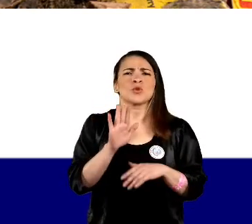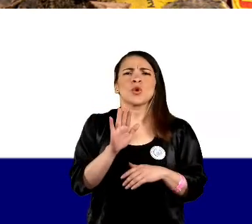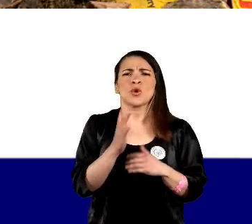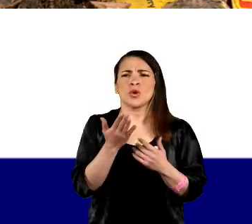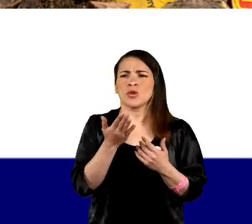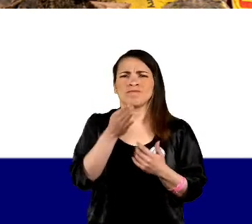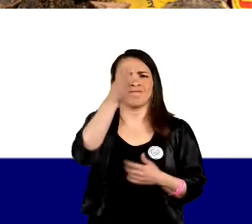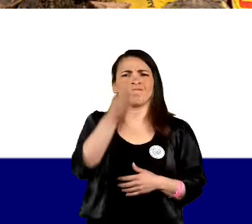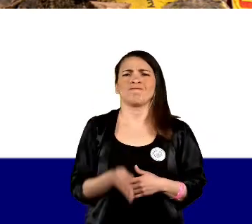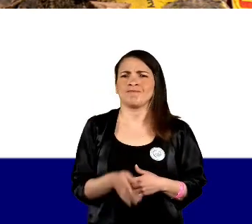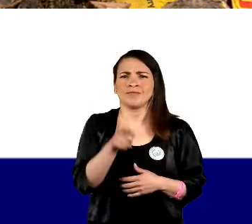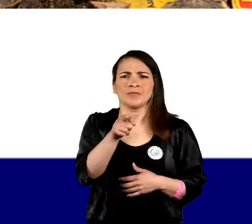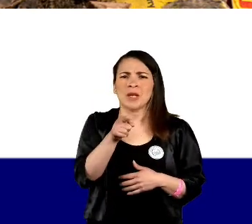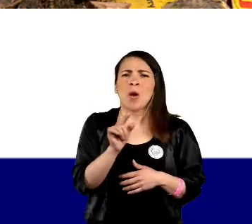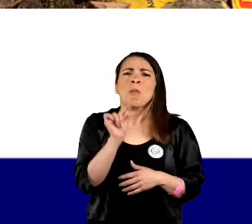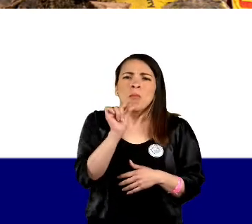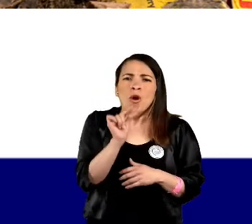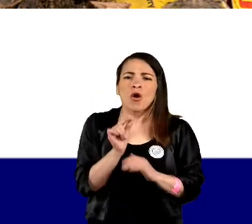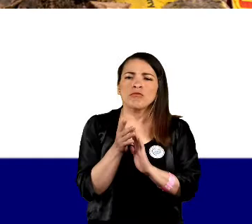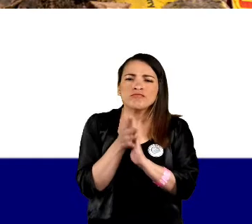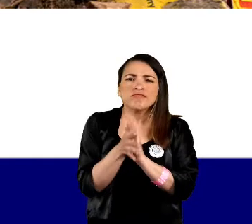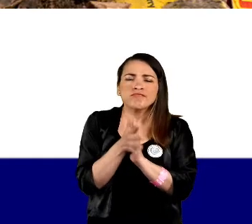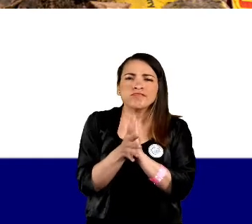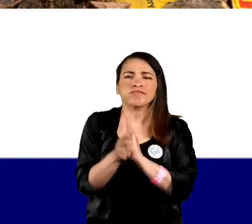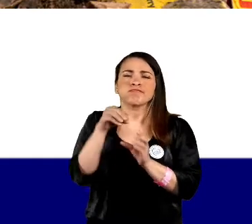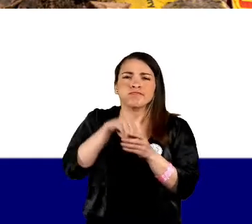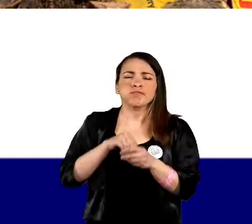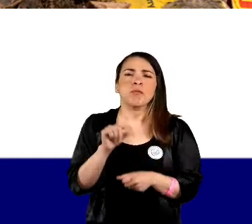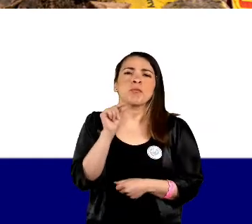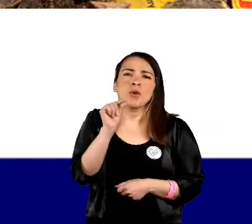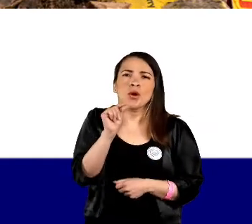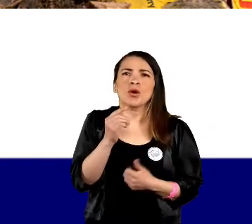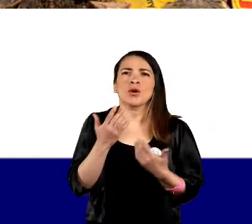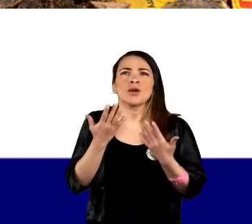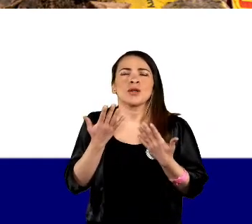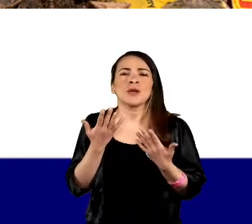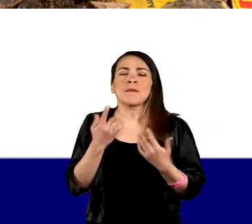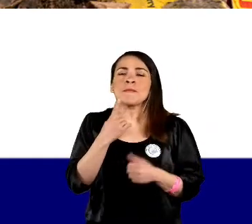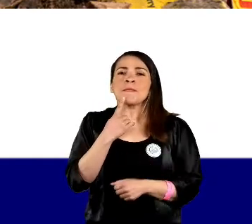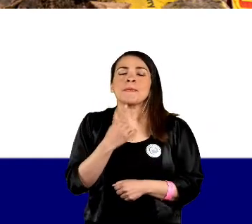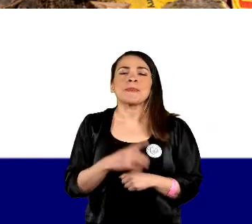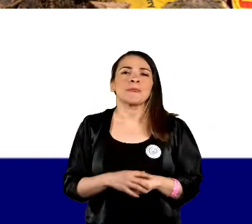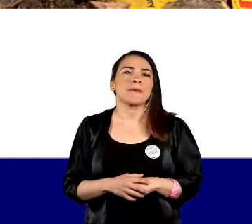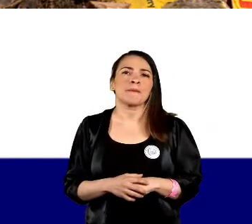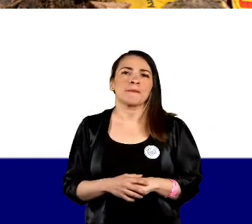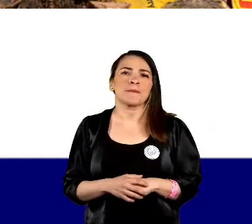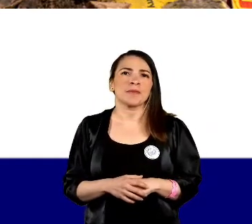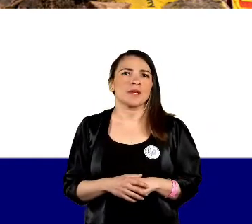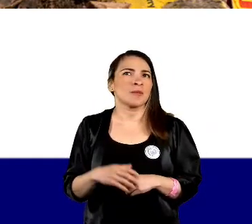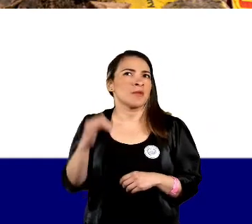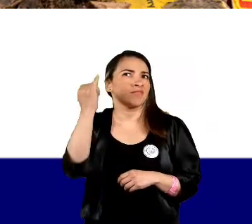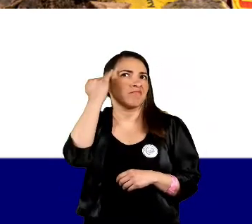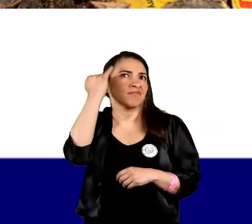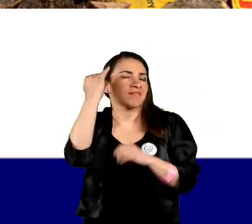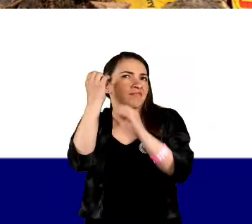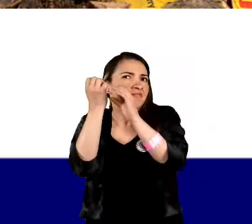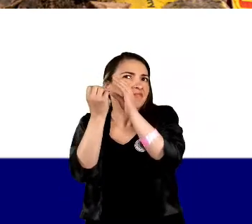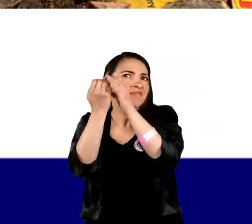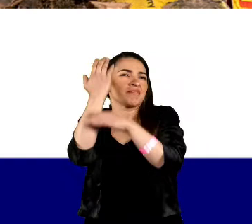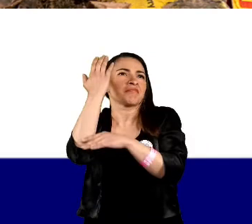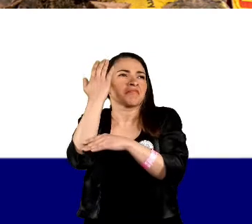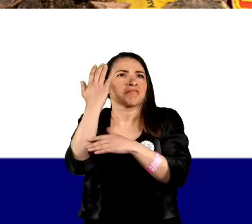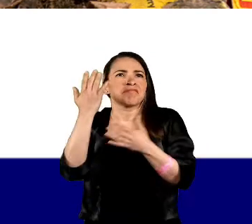tenía poco contenido tenía no tenía una llegada Más allá de la innovación que provocaban